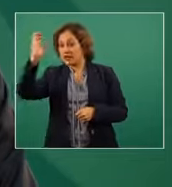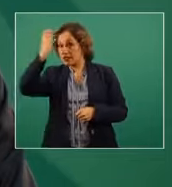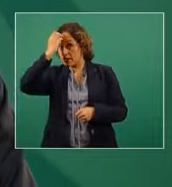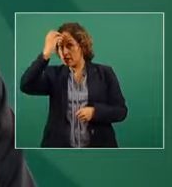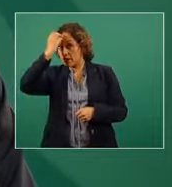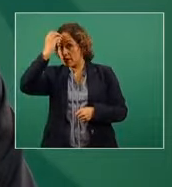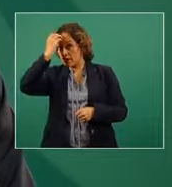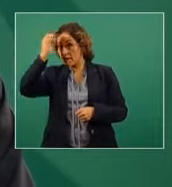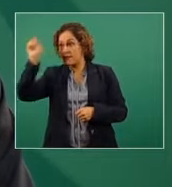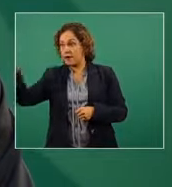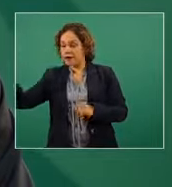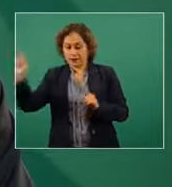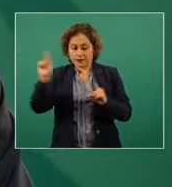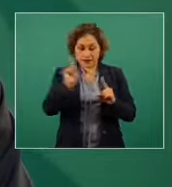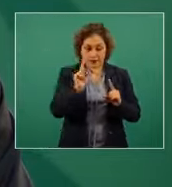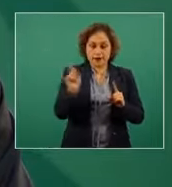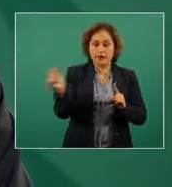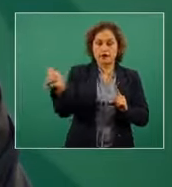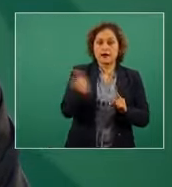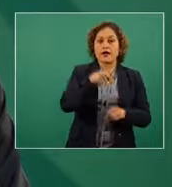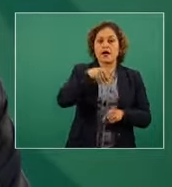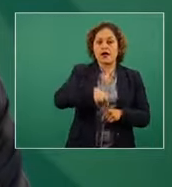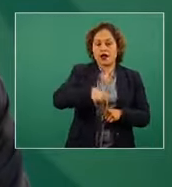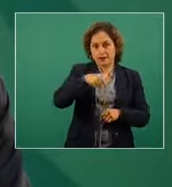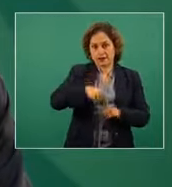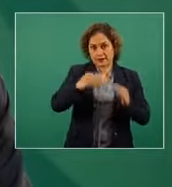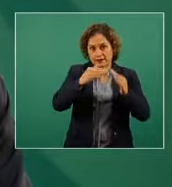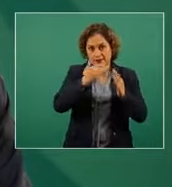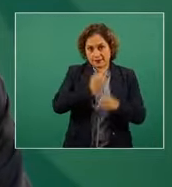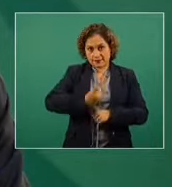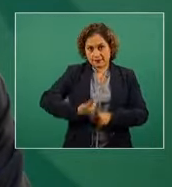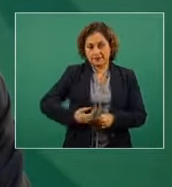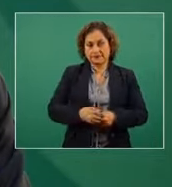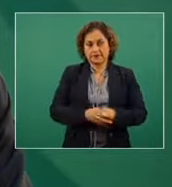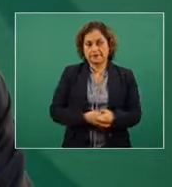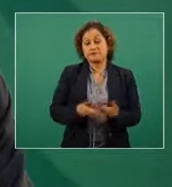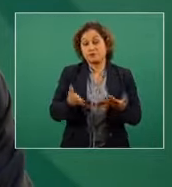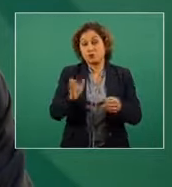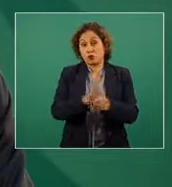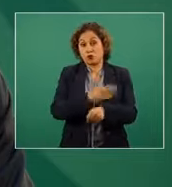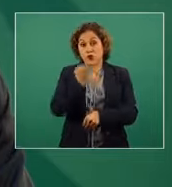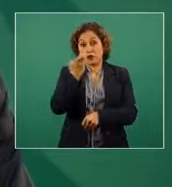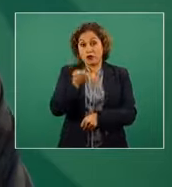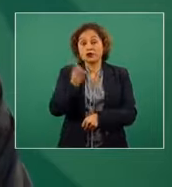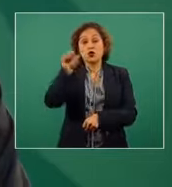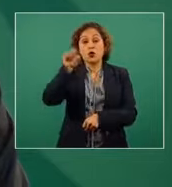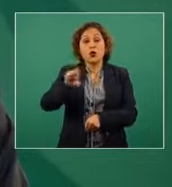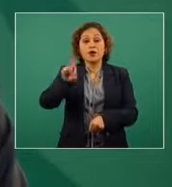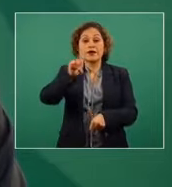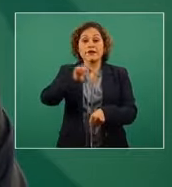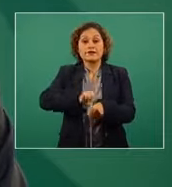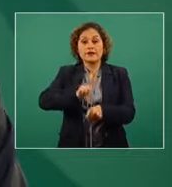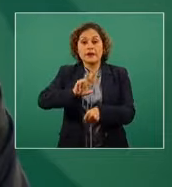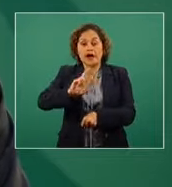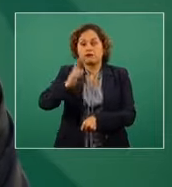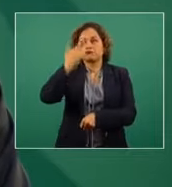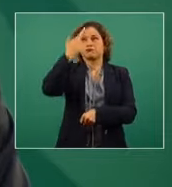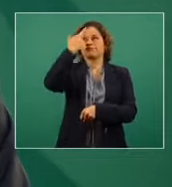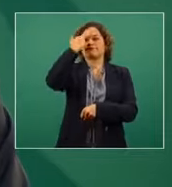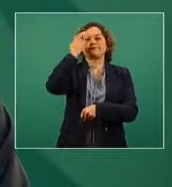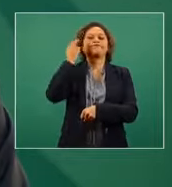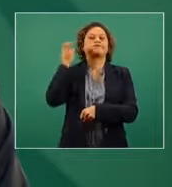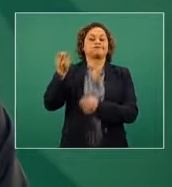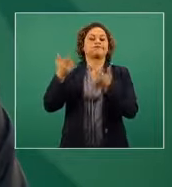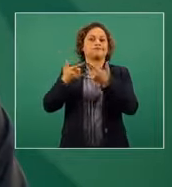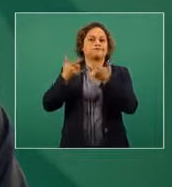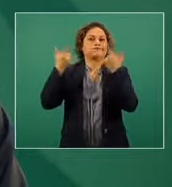Entonces, hoy vamos a celebrar, a conmemorar, a recordar este